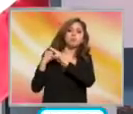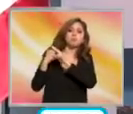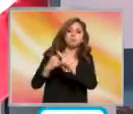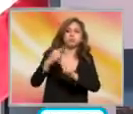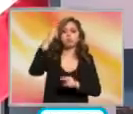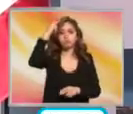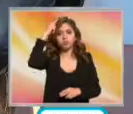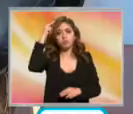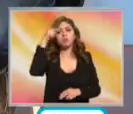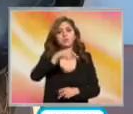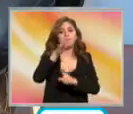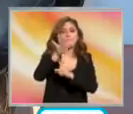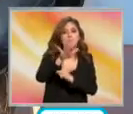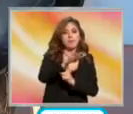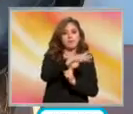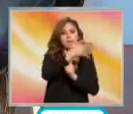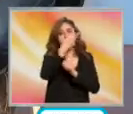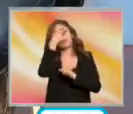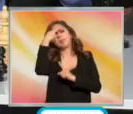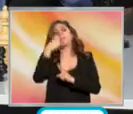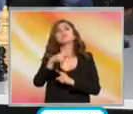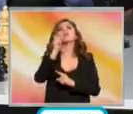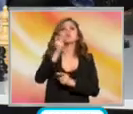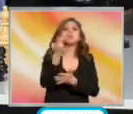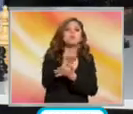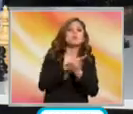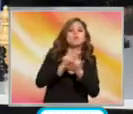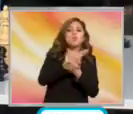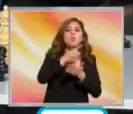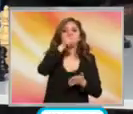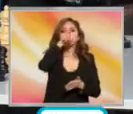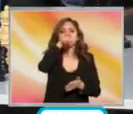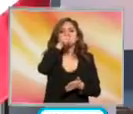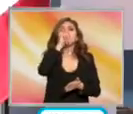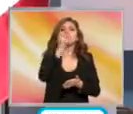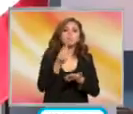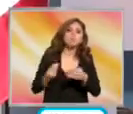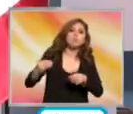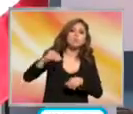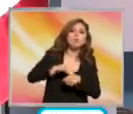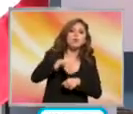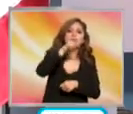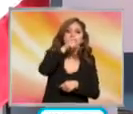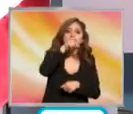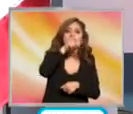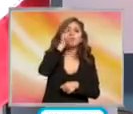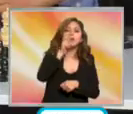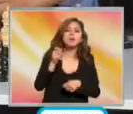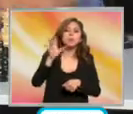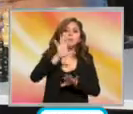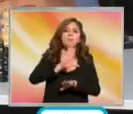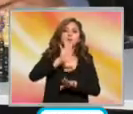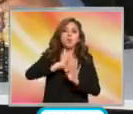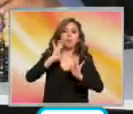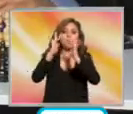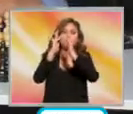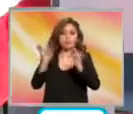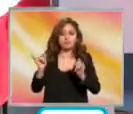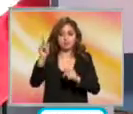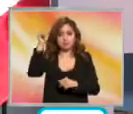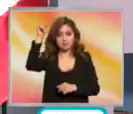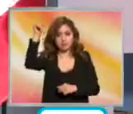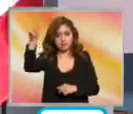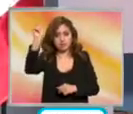Díaz, la bandera de México, el símbolo del águila, se basó en una águila romana afrancesada, ¿no? Ajá. O sea,